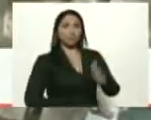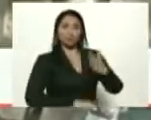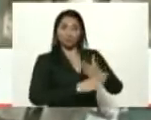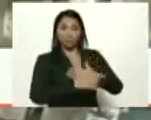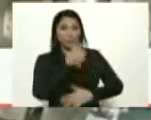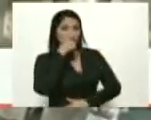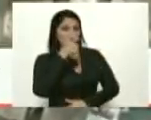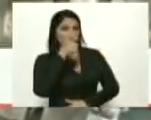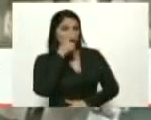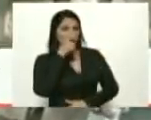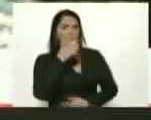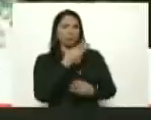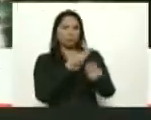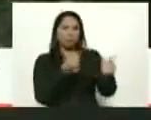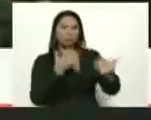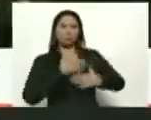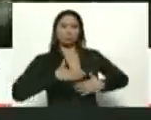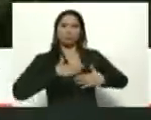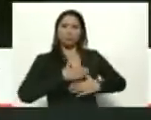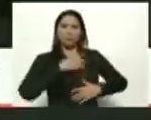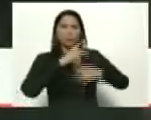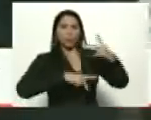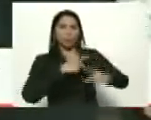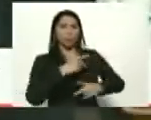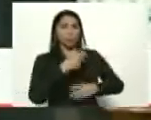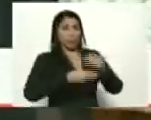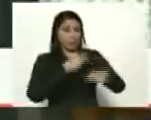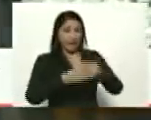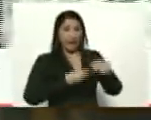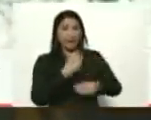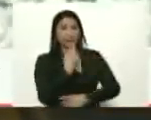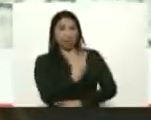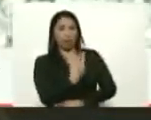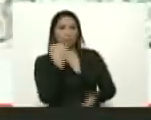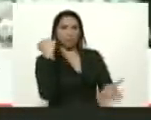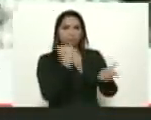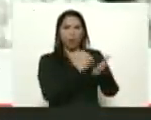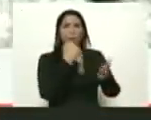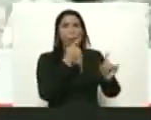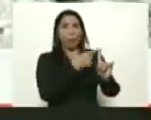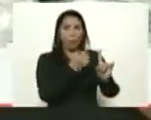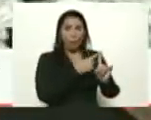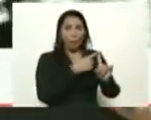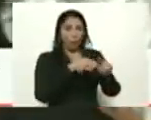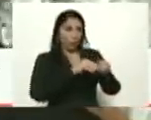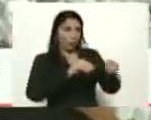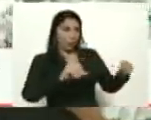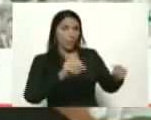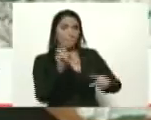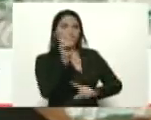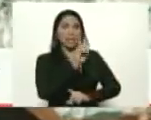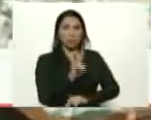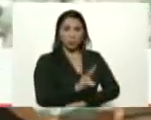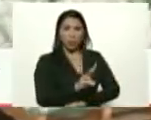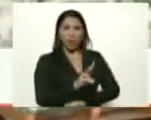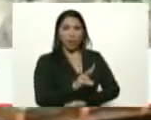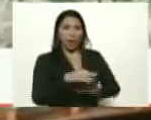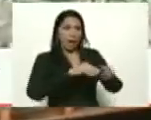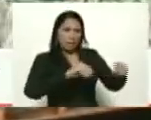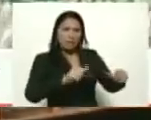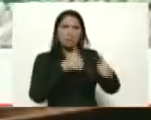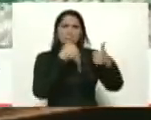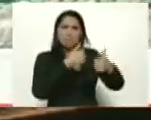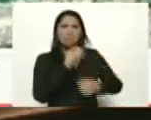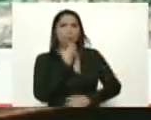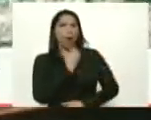la calidad de producto. Aquí se hacen dos marcas, presidente. Una marca es Harina Venezuela, una harina de calidad